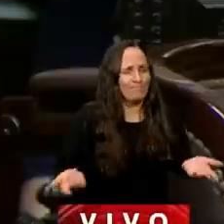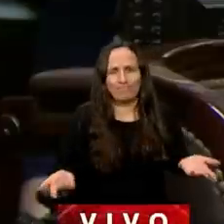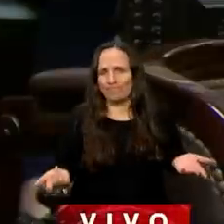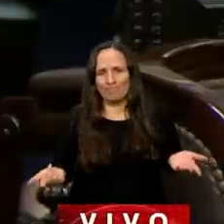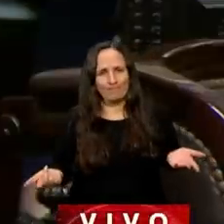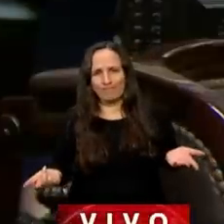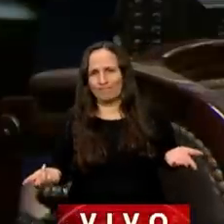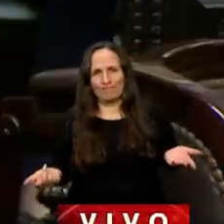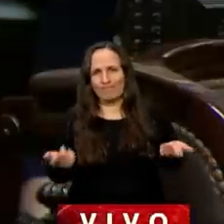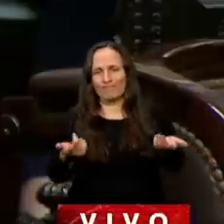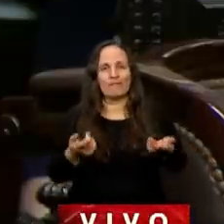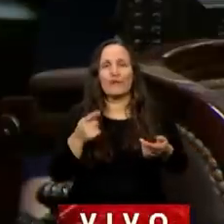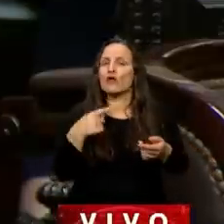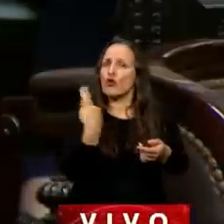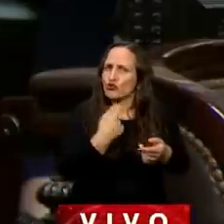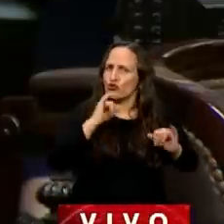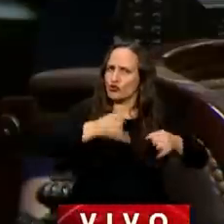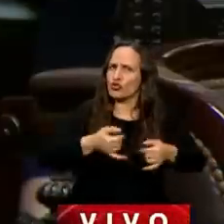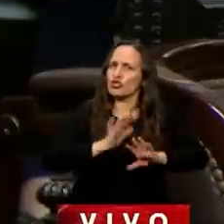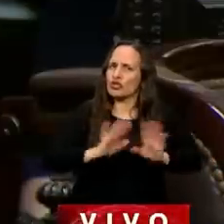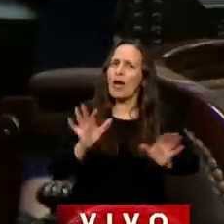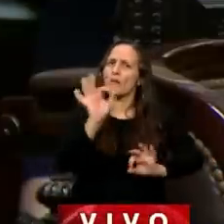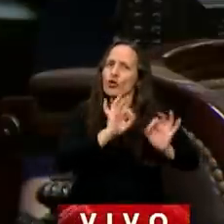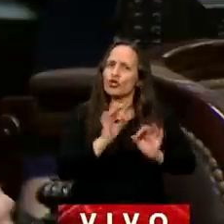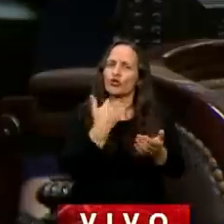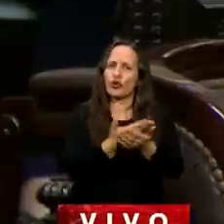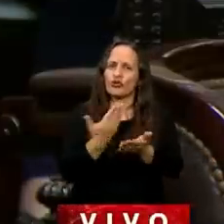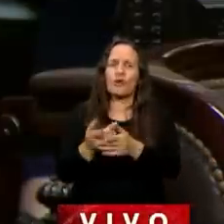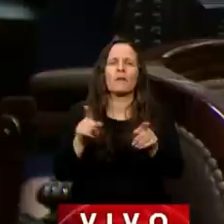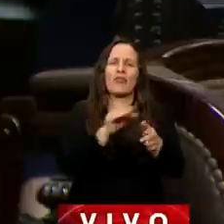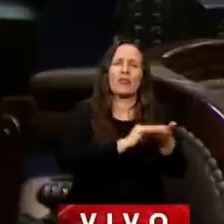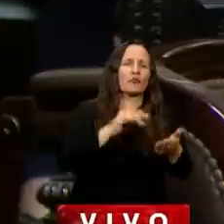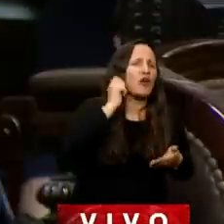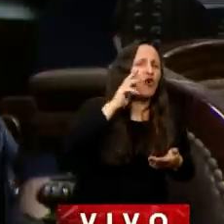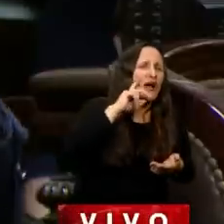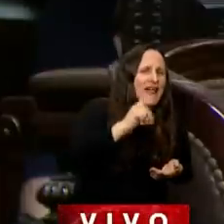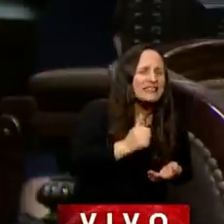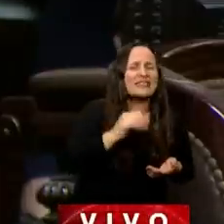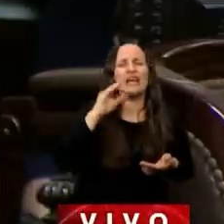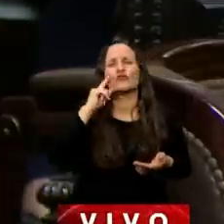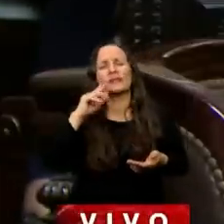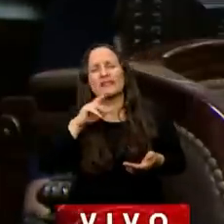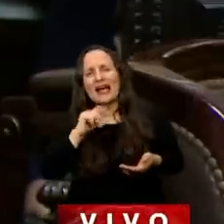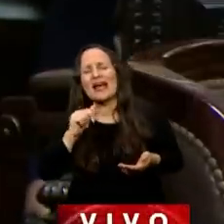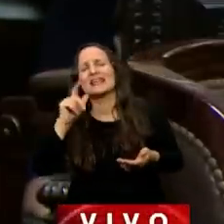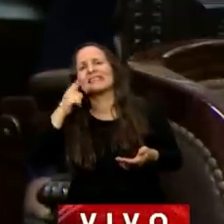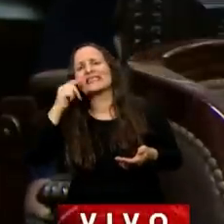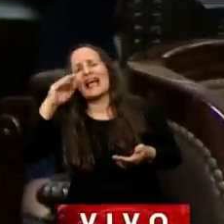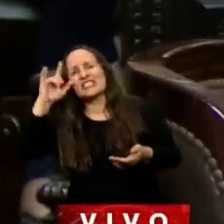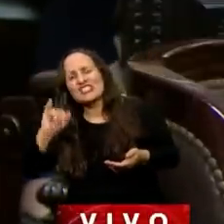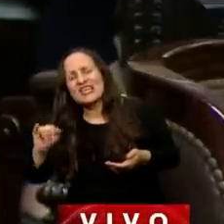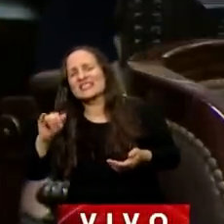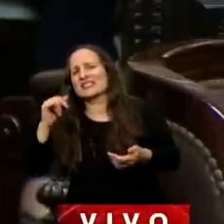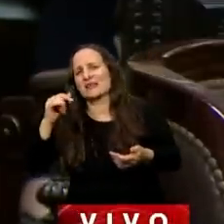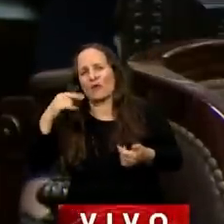son proyectos que hemos presentado en esta Cámara, como el de la diputada García, el diputado Barletta, Chumpitá, Sánchez, Maquieira.